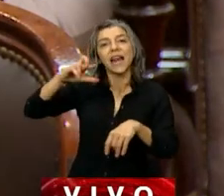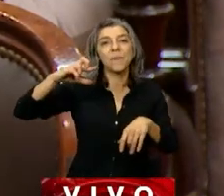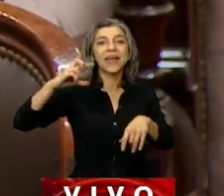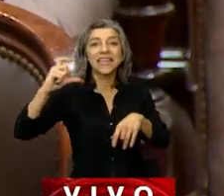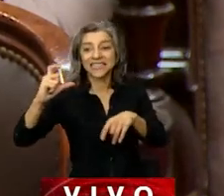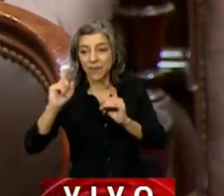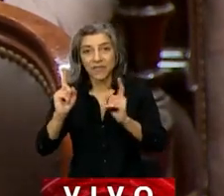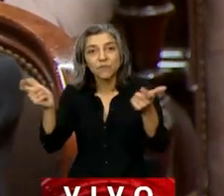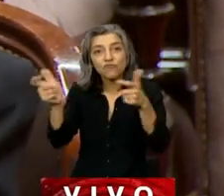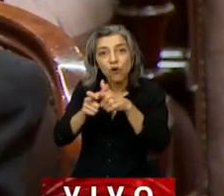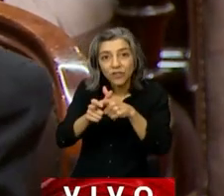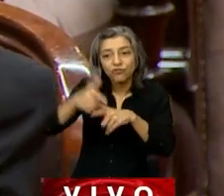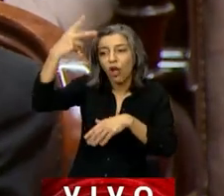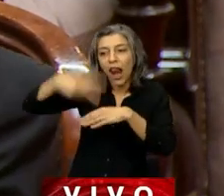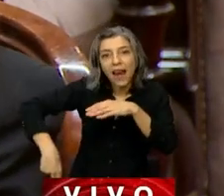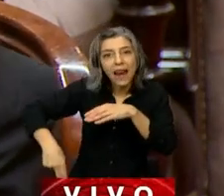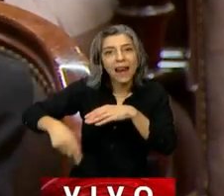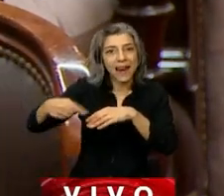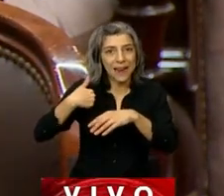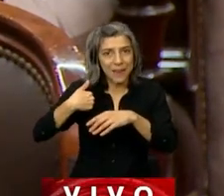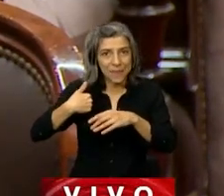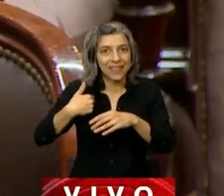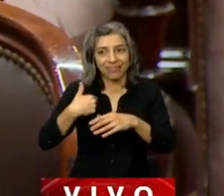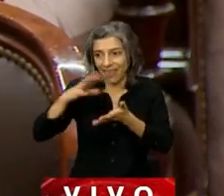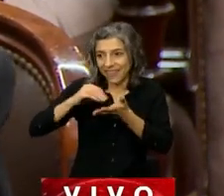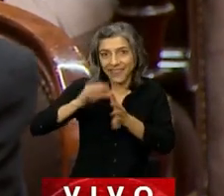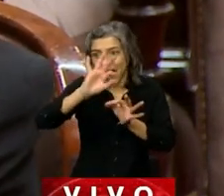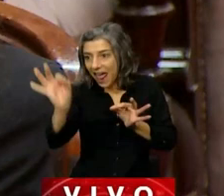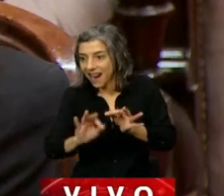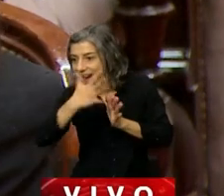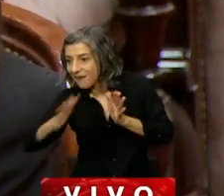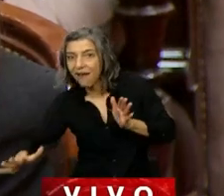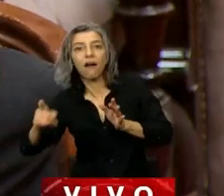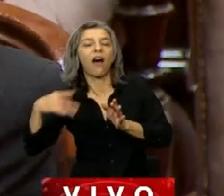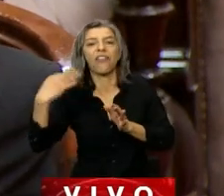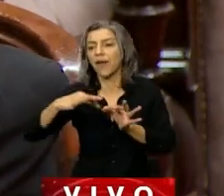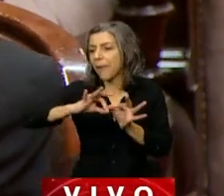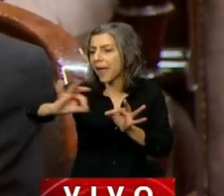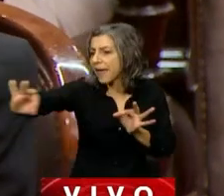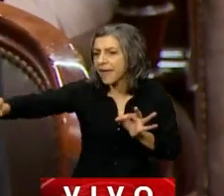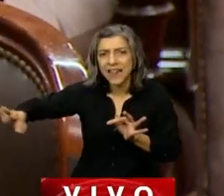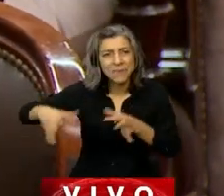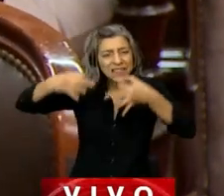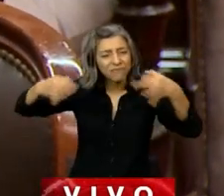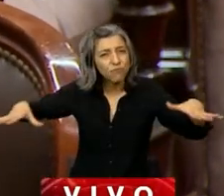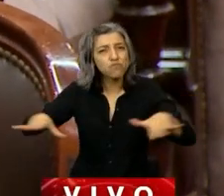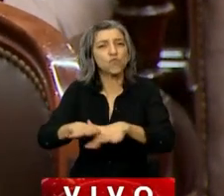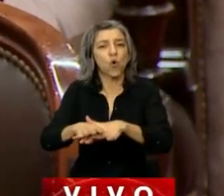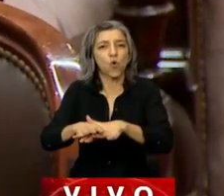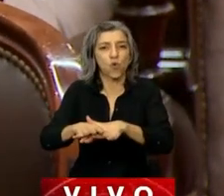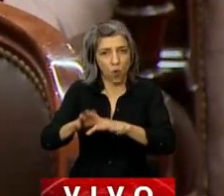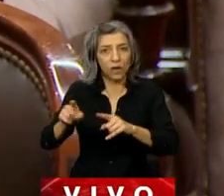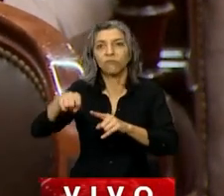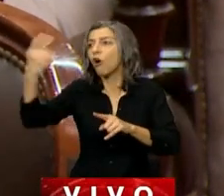de la Comisión de Límites de la Plataforma Continental. Esto hace que ese límite sea definitivo y oponible a terceros